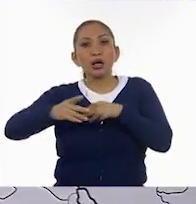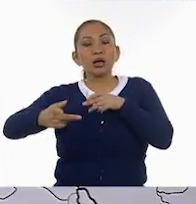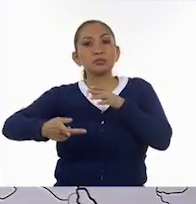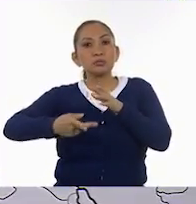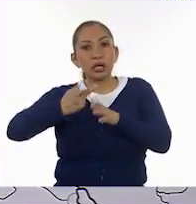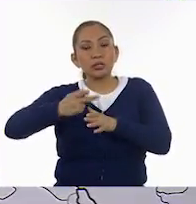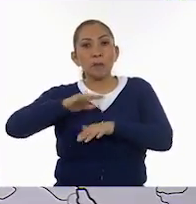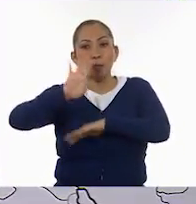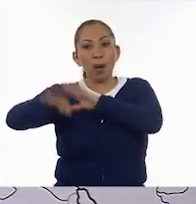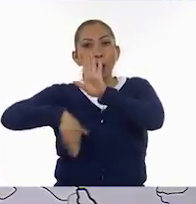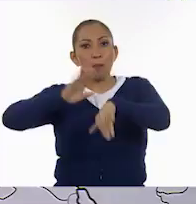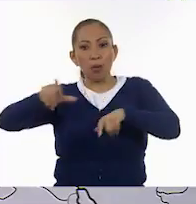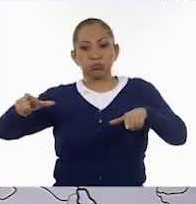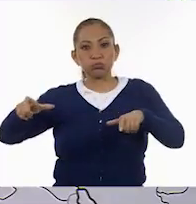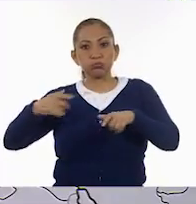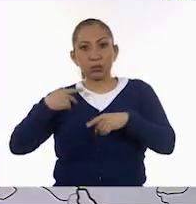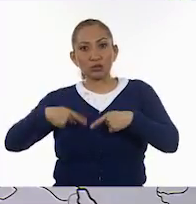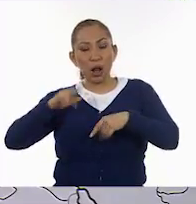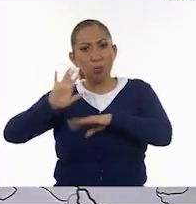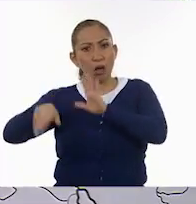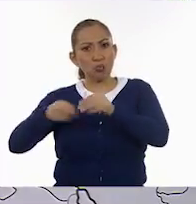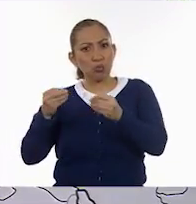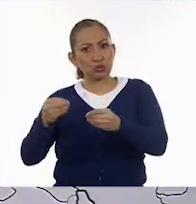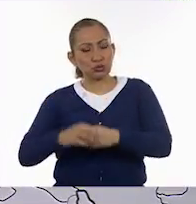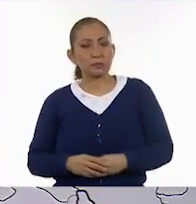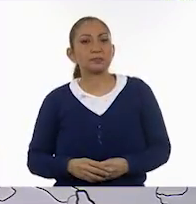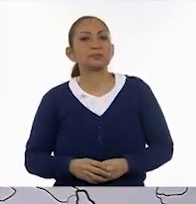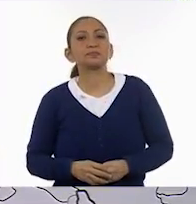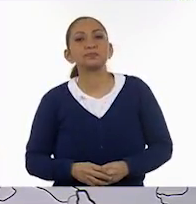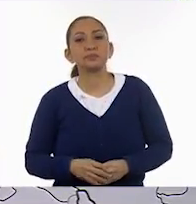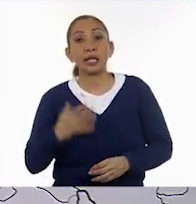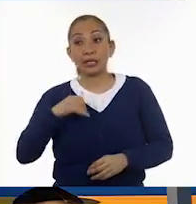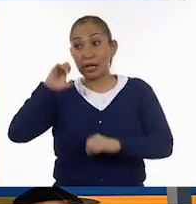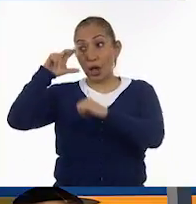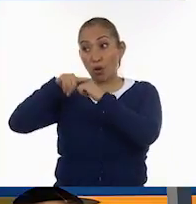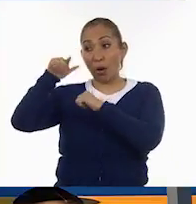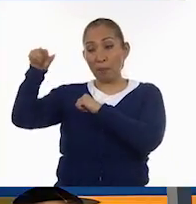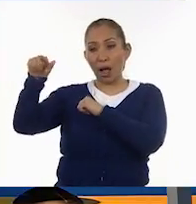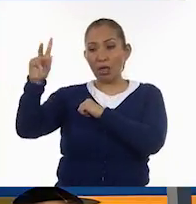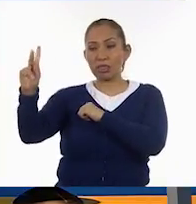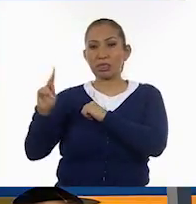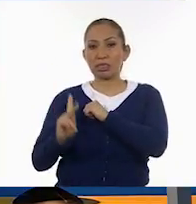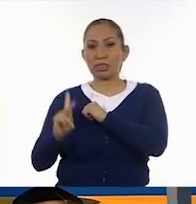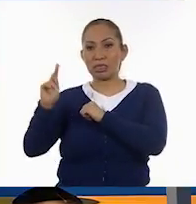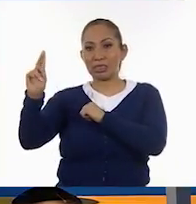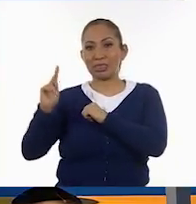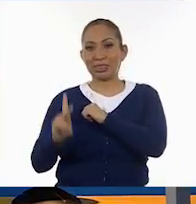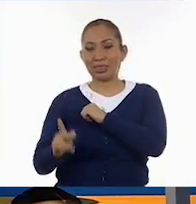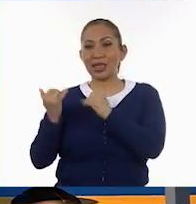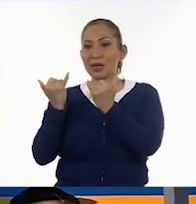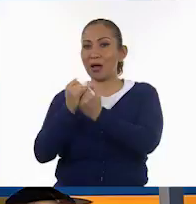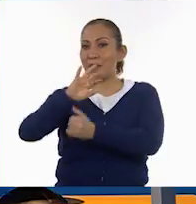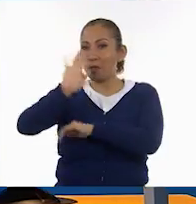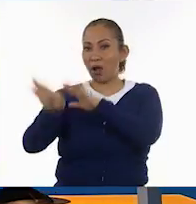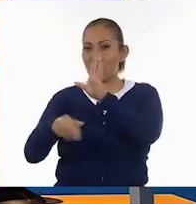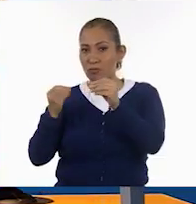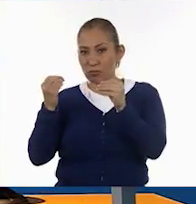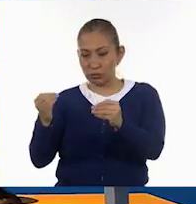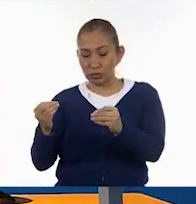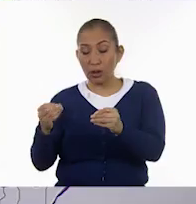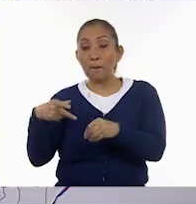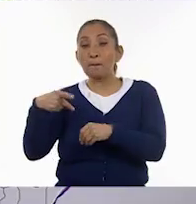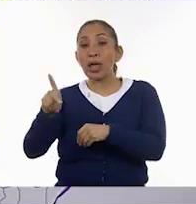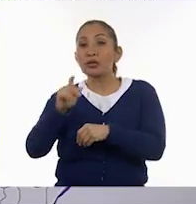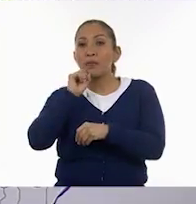de mortalidad también. Y tenemos en Europa una situación parecida en cuanto a la mortalidad,